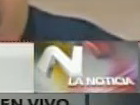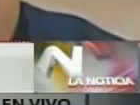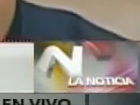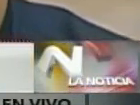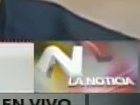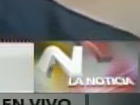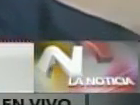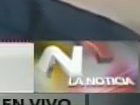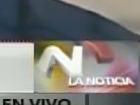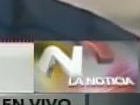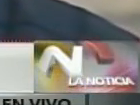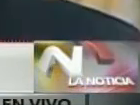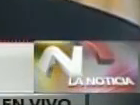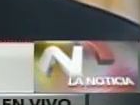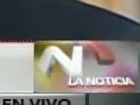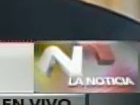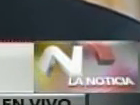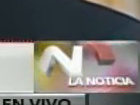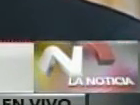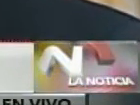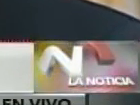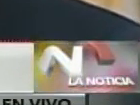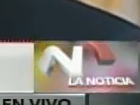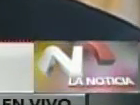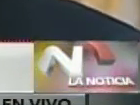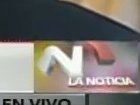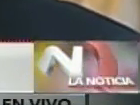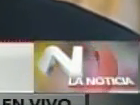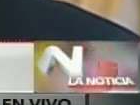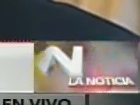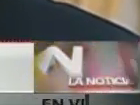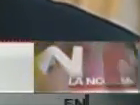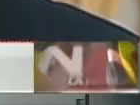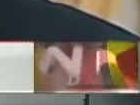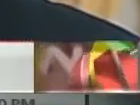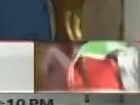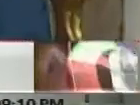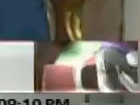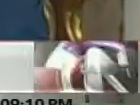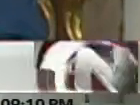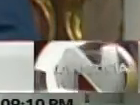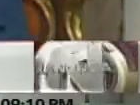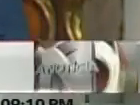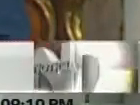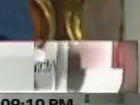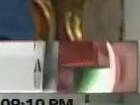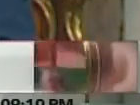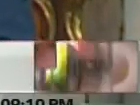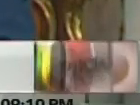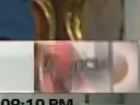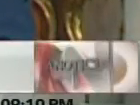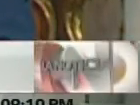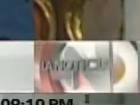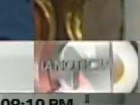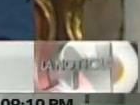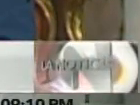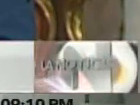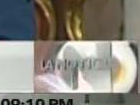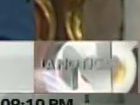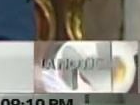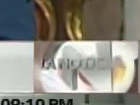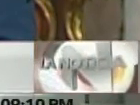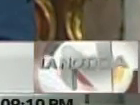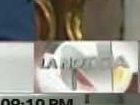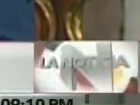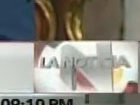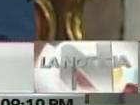la derecha capitalista, hacen nada por producir alimentos. ¿Ustedes ven que un gobernador, un alcalde de la derecha esté pendiente